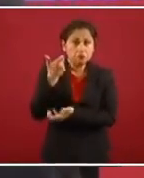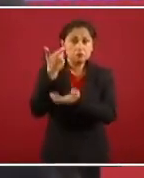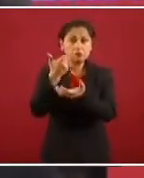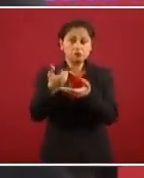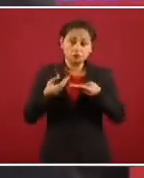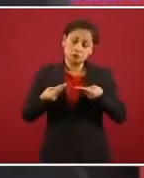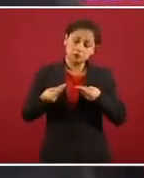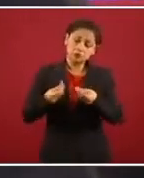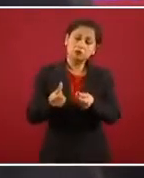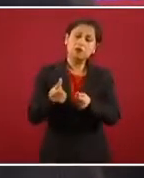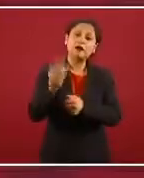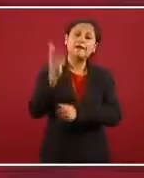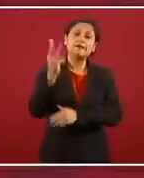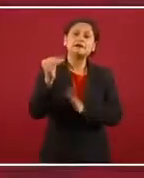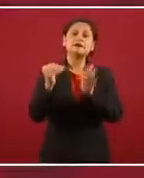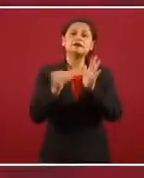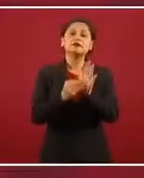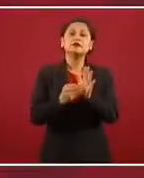300,000 millones.